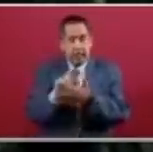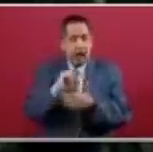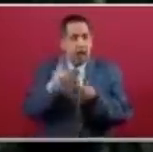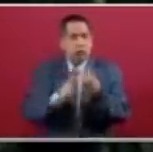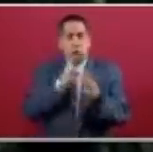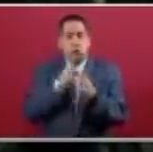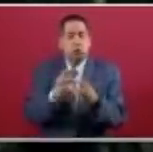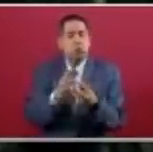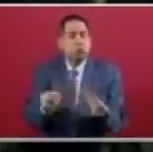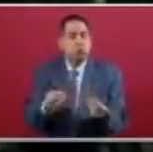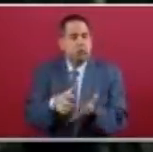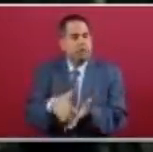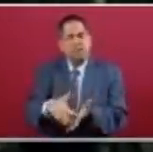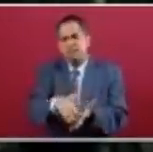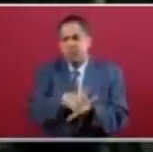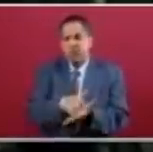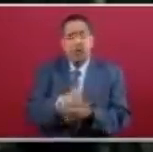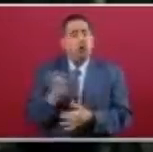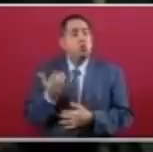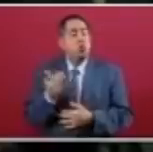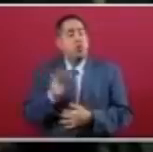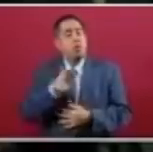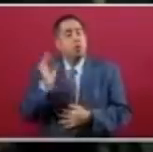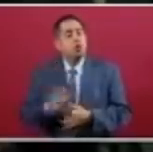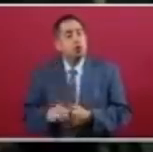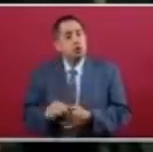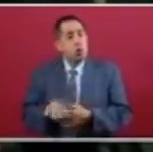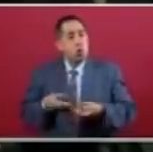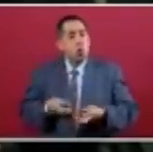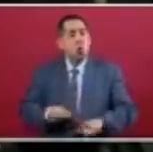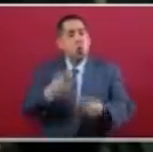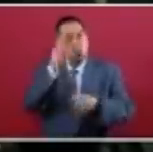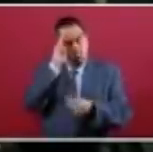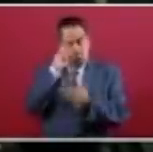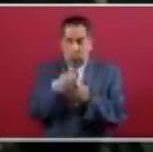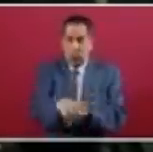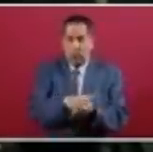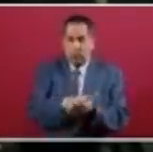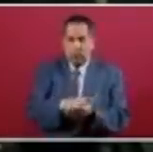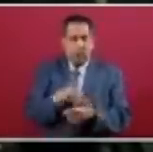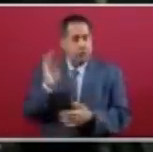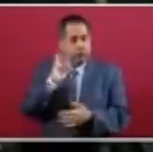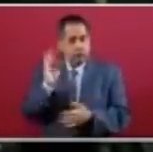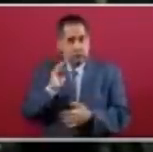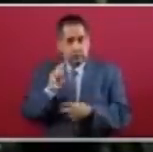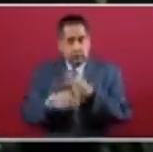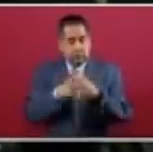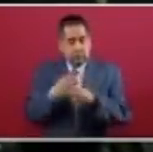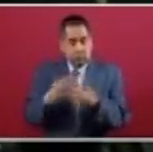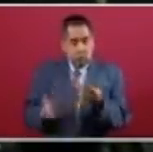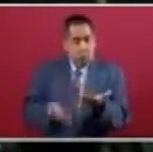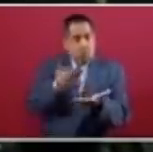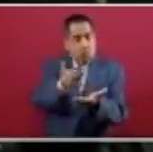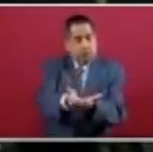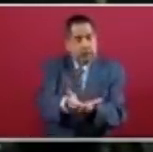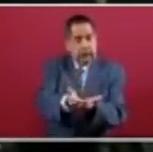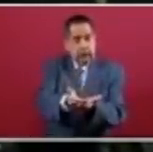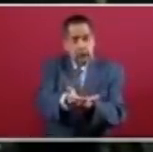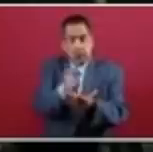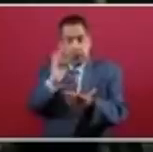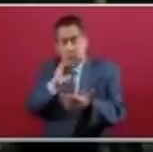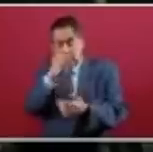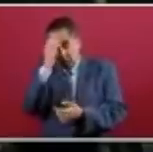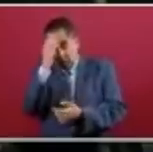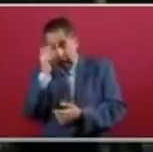solución porque ahorra el 50% el consumo de energía eléctrica. Sería está en propuesta. No sé si usted